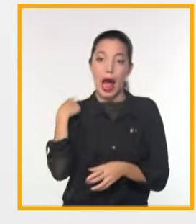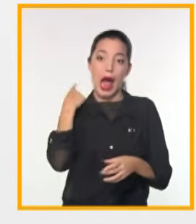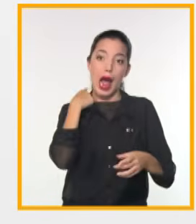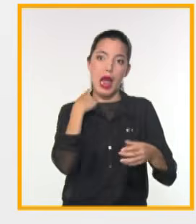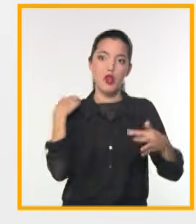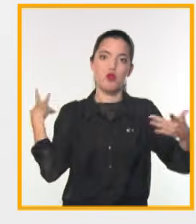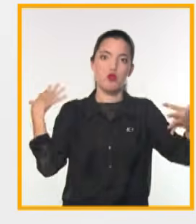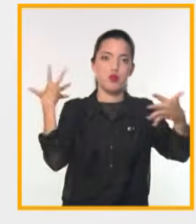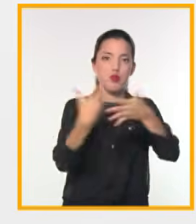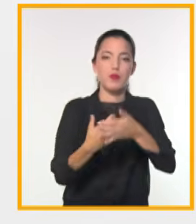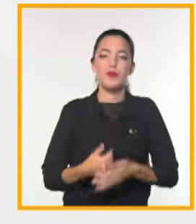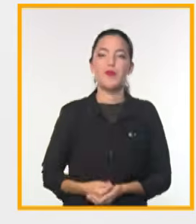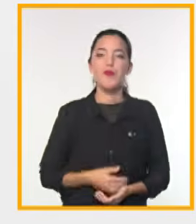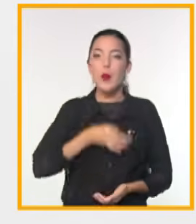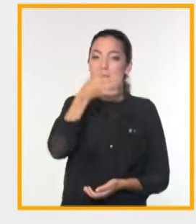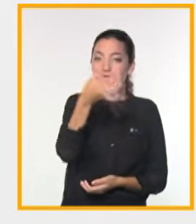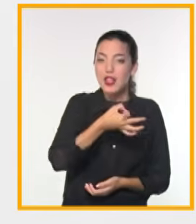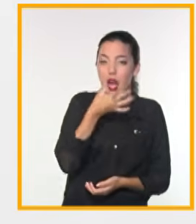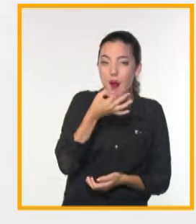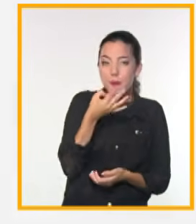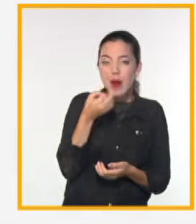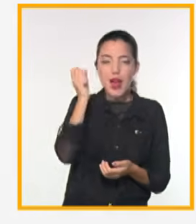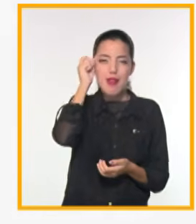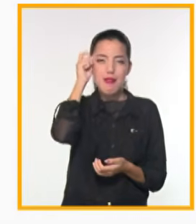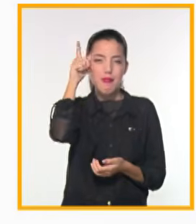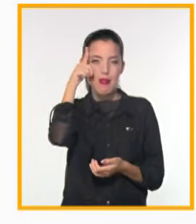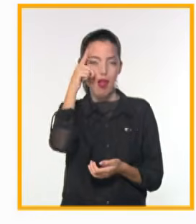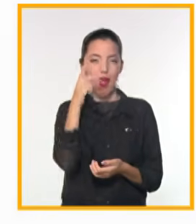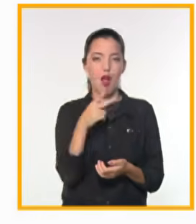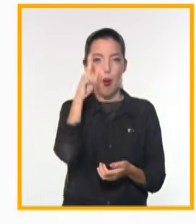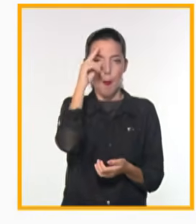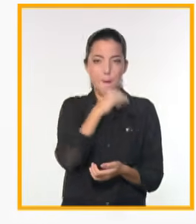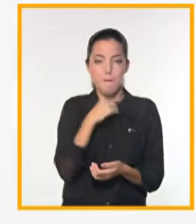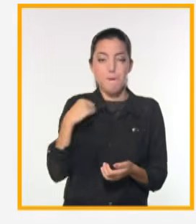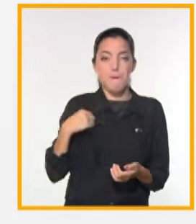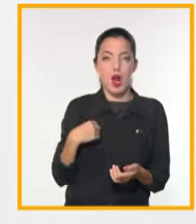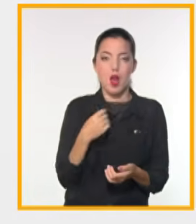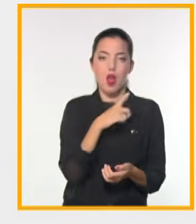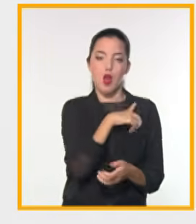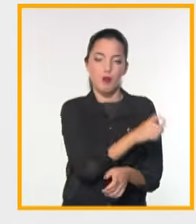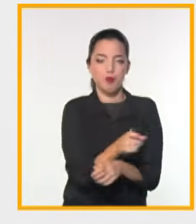y experiencias como médico y profesor ejemplar.